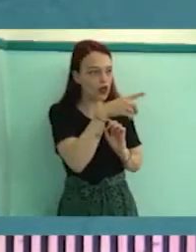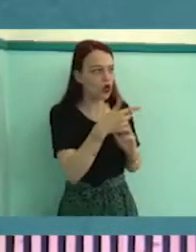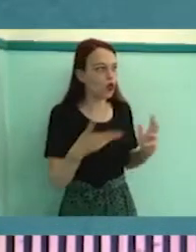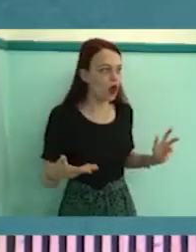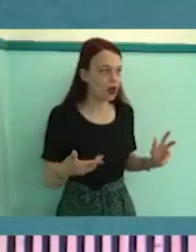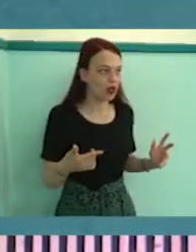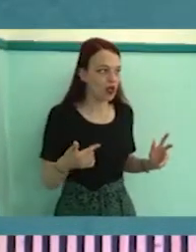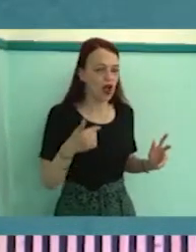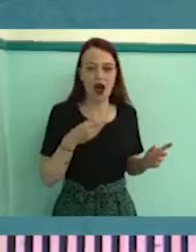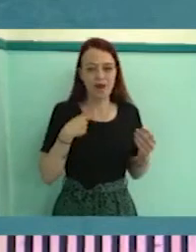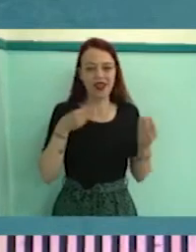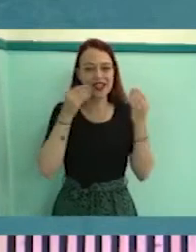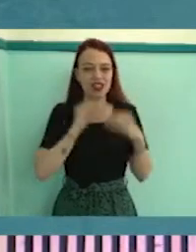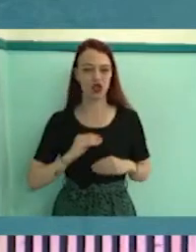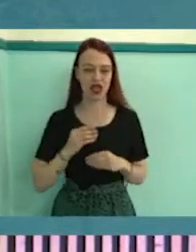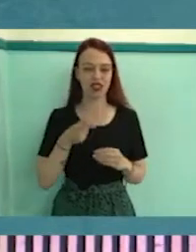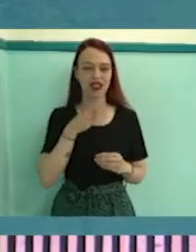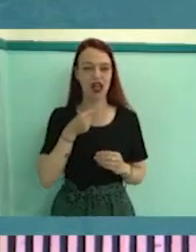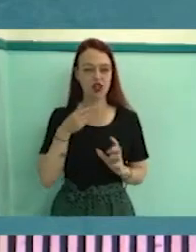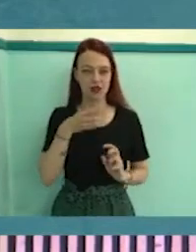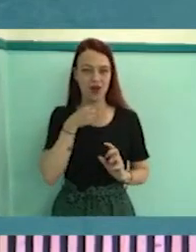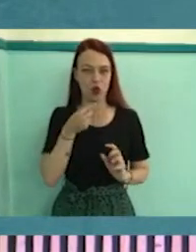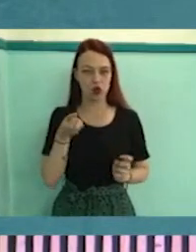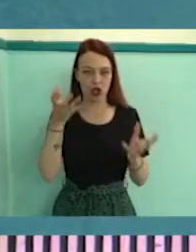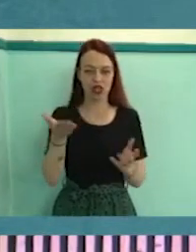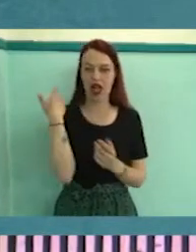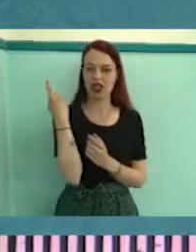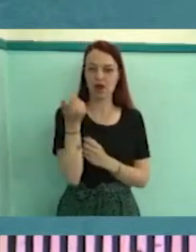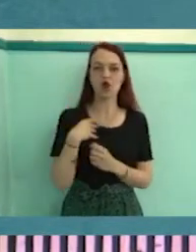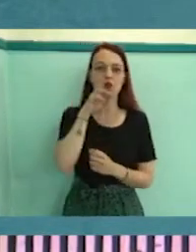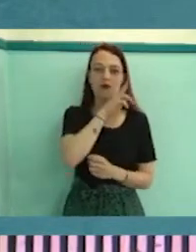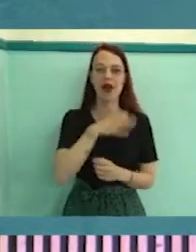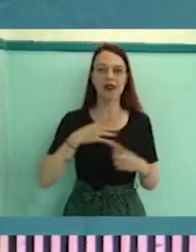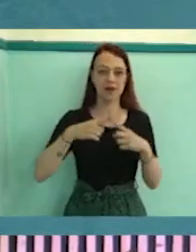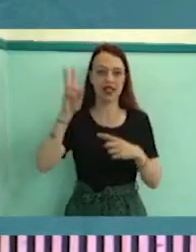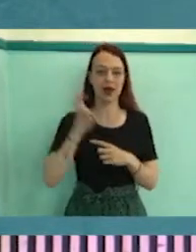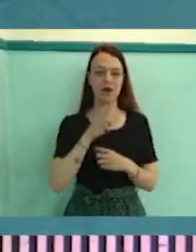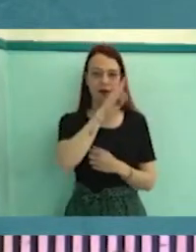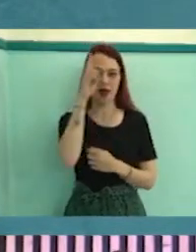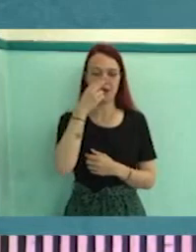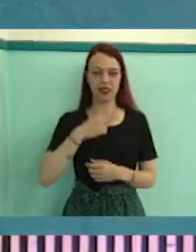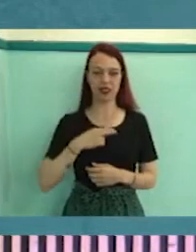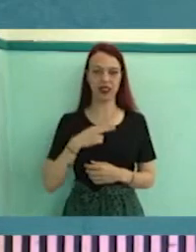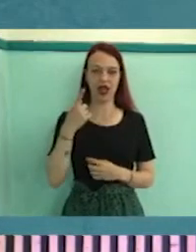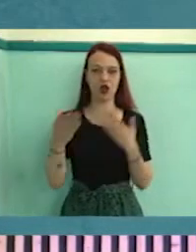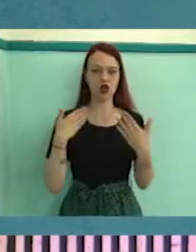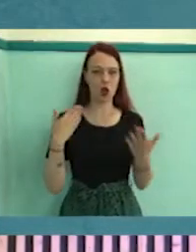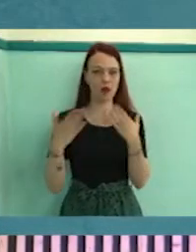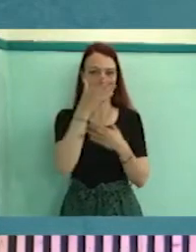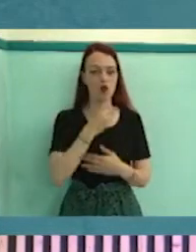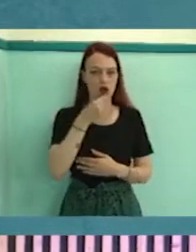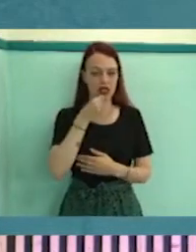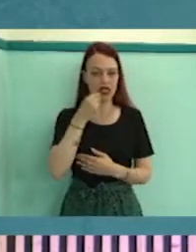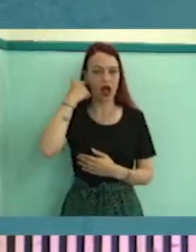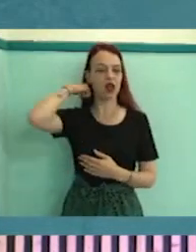otra anécdotas soy muy de anécdotas ya lo estáis viendo e hace poco mi madre y mi tía vinieron a a mi casa a verme a Madrid y y Tuvimos una conversación superbonita que